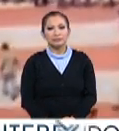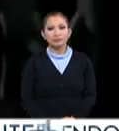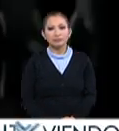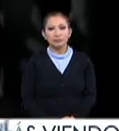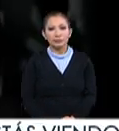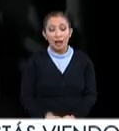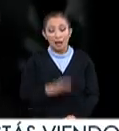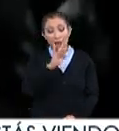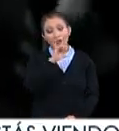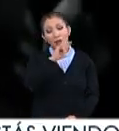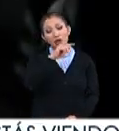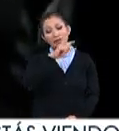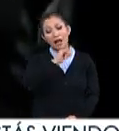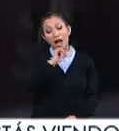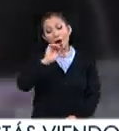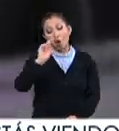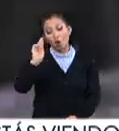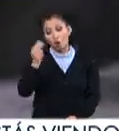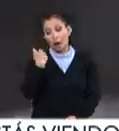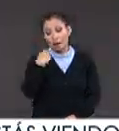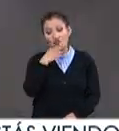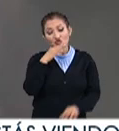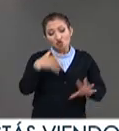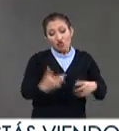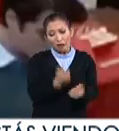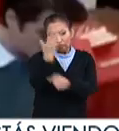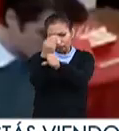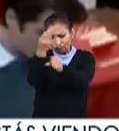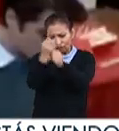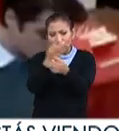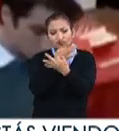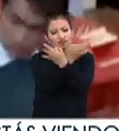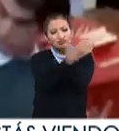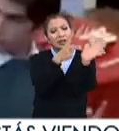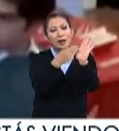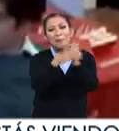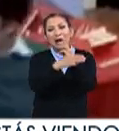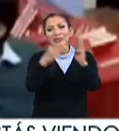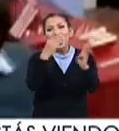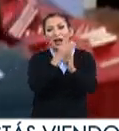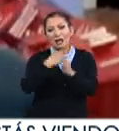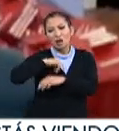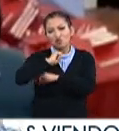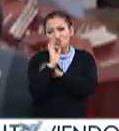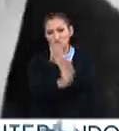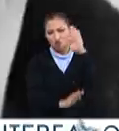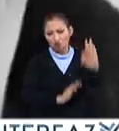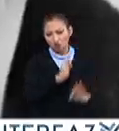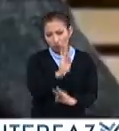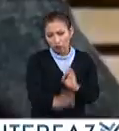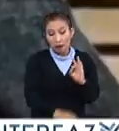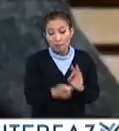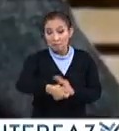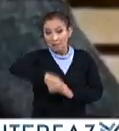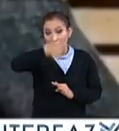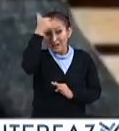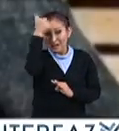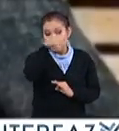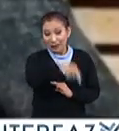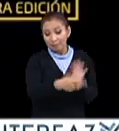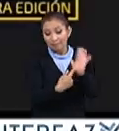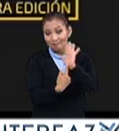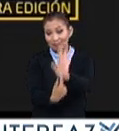La Filmoteca UNAM rescata, preserva, restaura y difunde el material que tiene bajo su cuidado y por primera